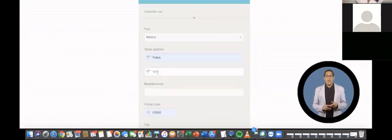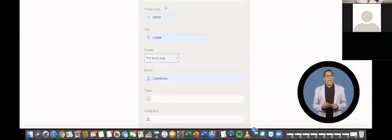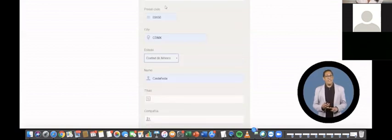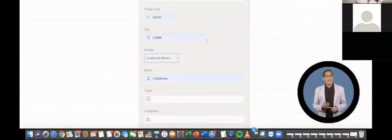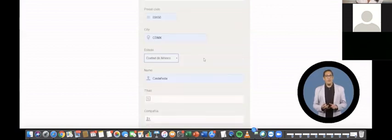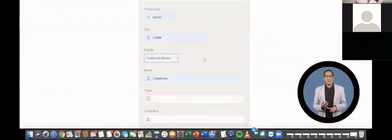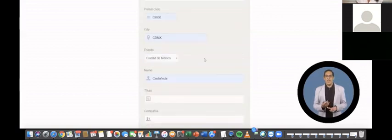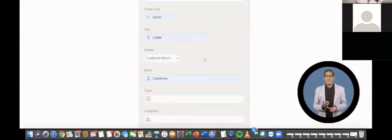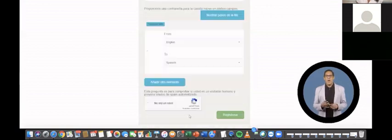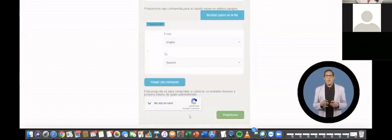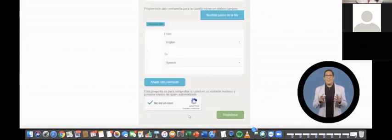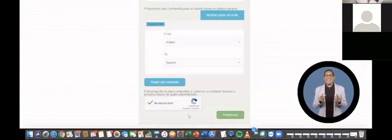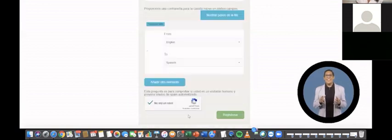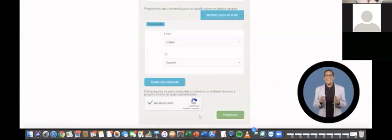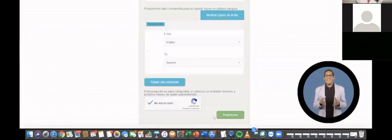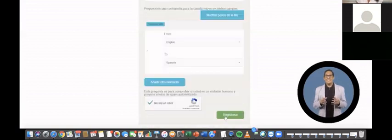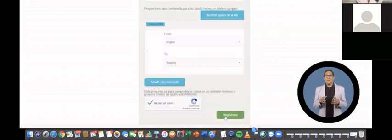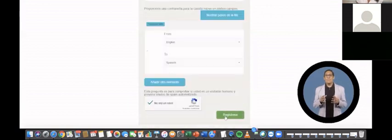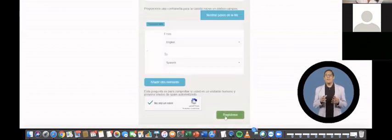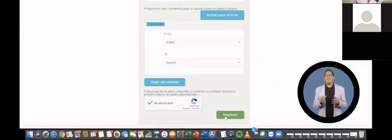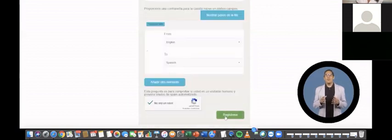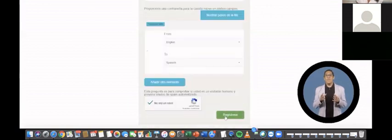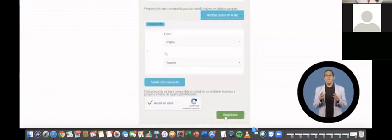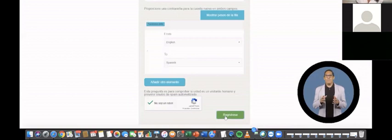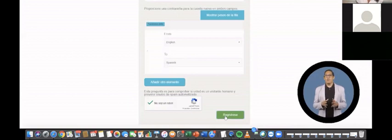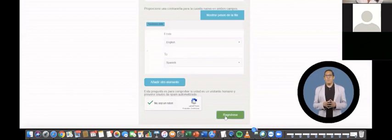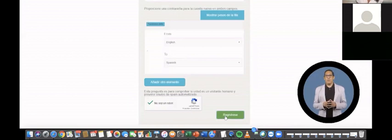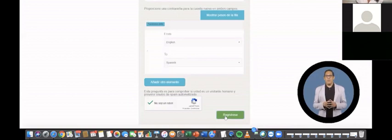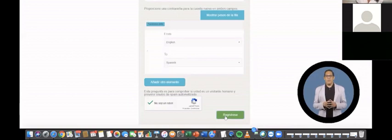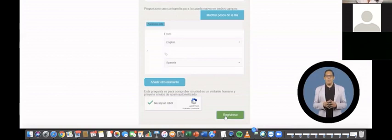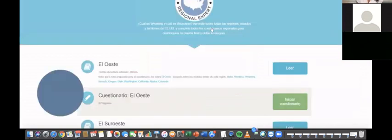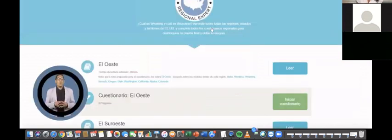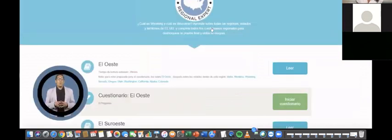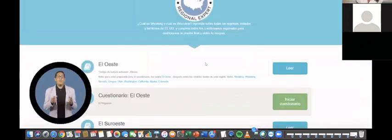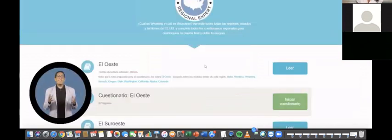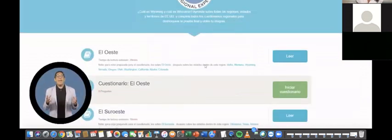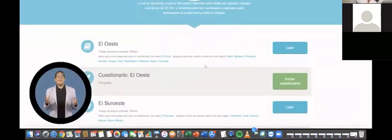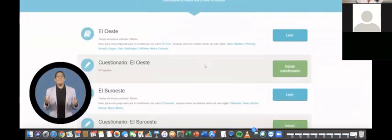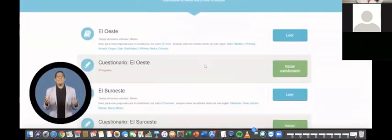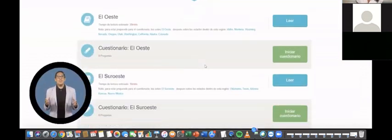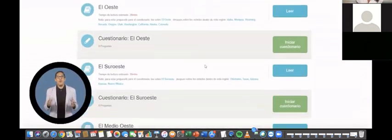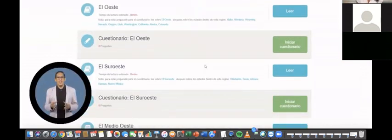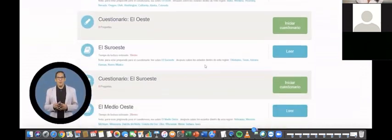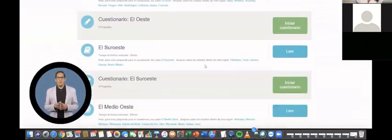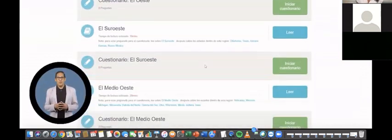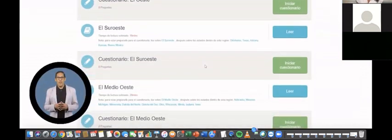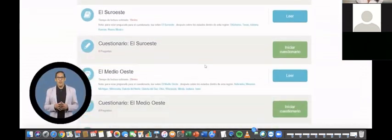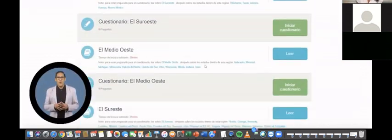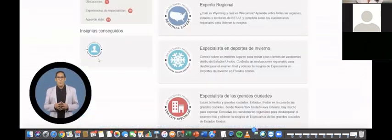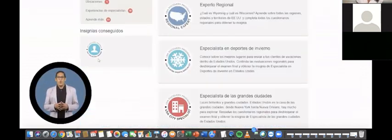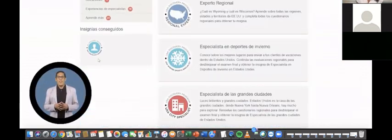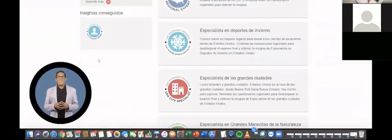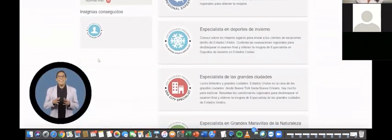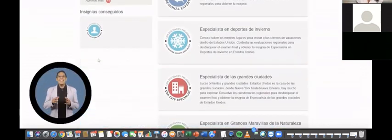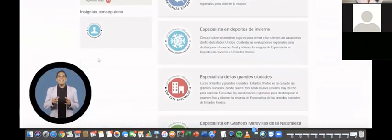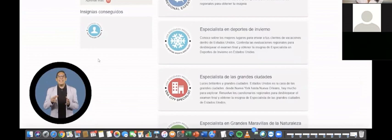estado, ciudad, porque desde aquí te estaremos mandando información importante. Una vez que has sido experto regional, podrás seguir